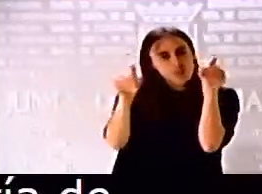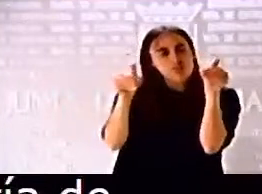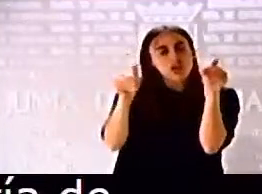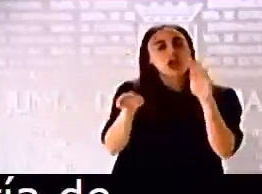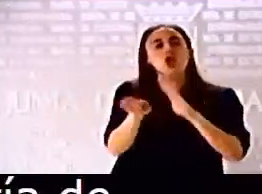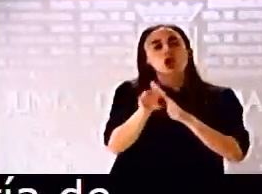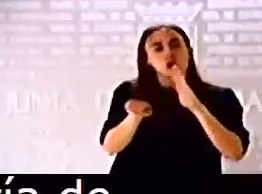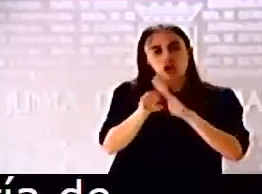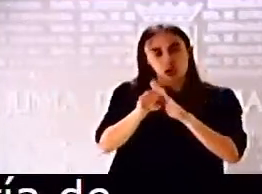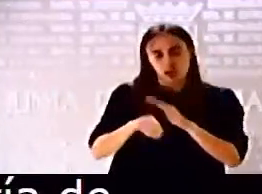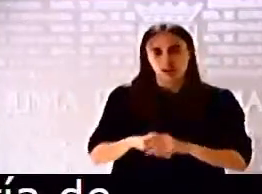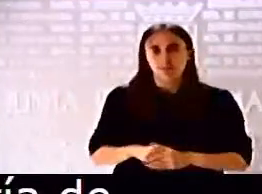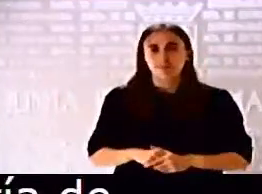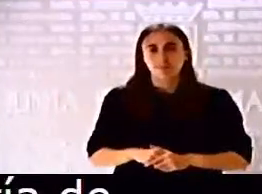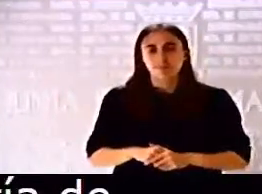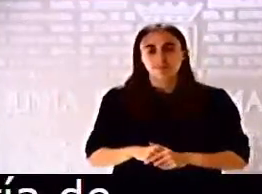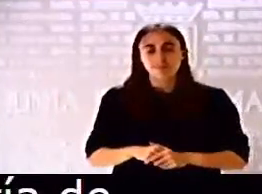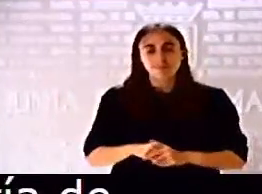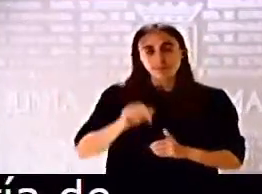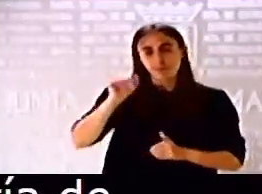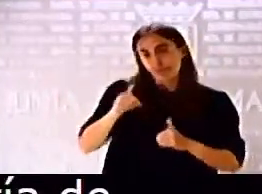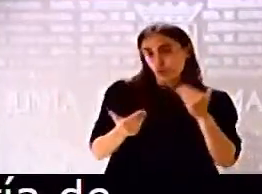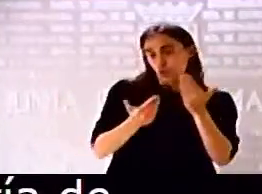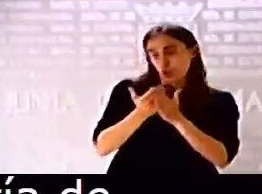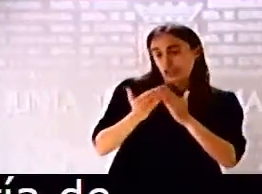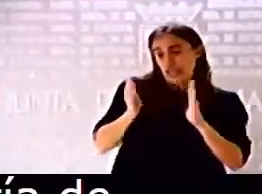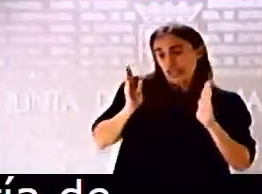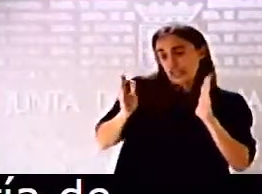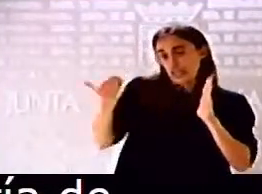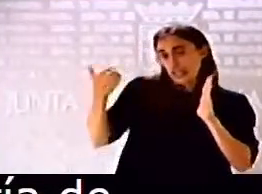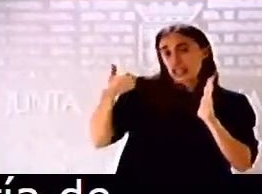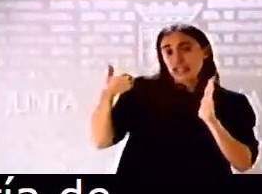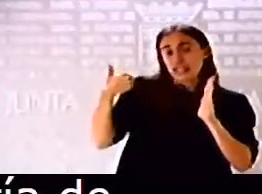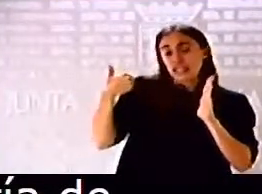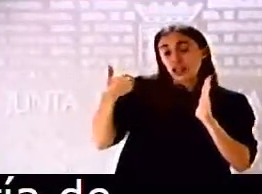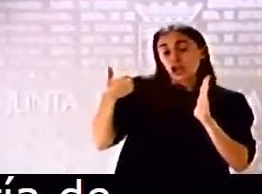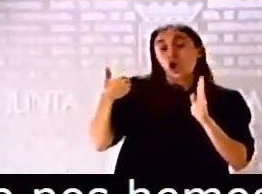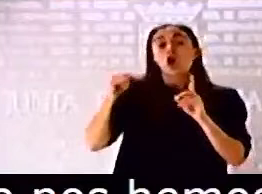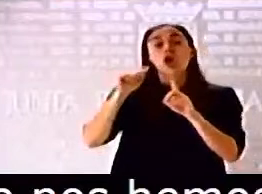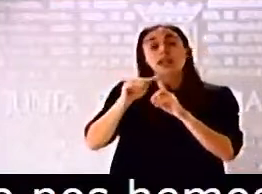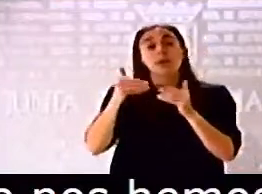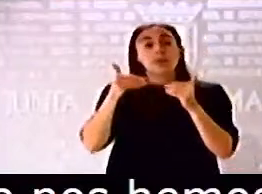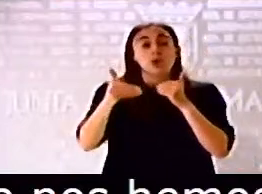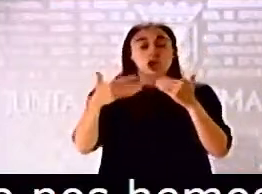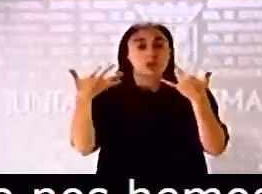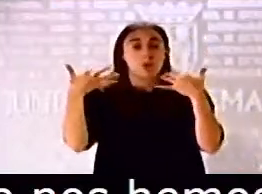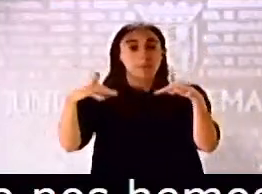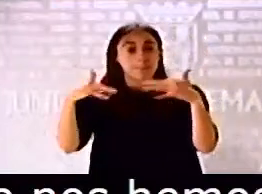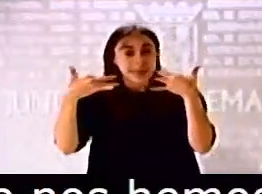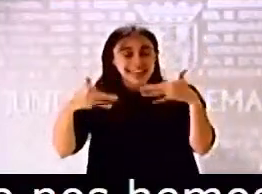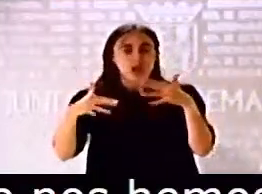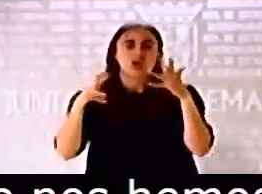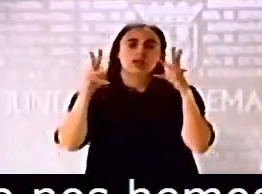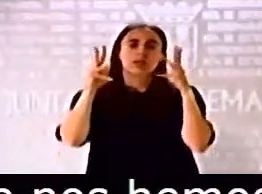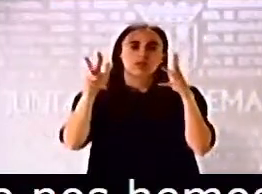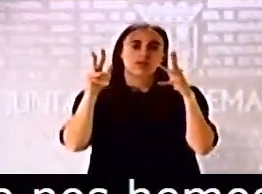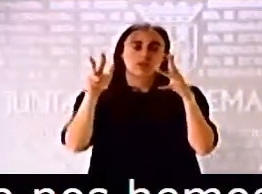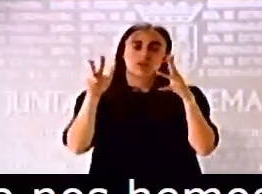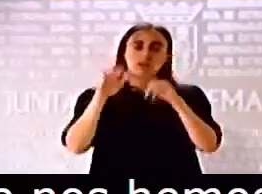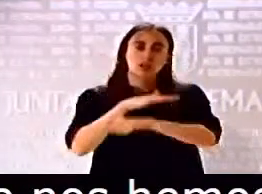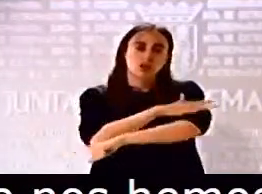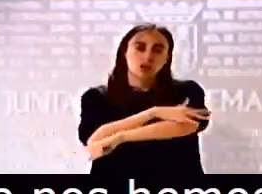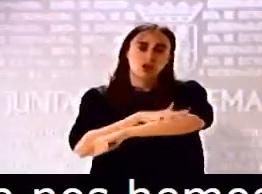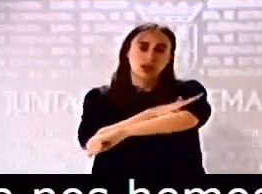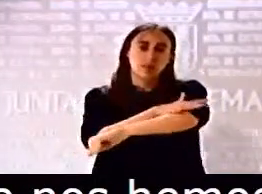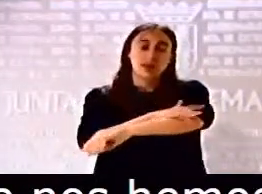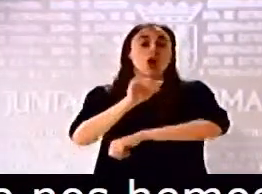continuar a lo largo de estos días para que el próximo miércoles en el Consejo de Gobierno podamos aprobar un